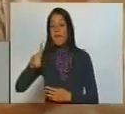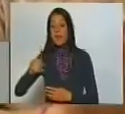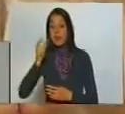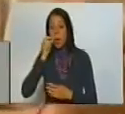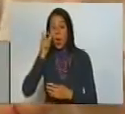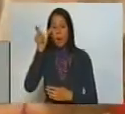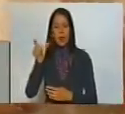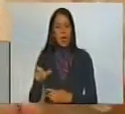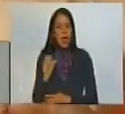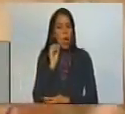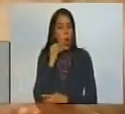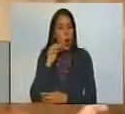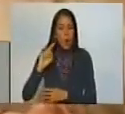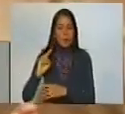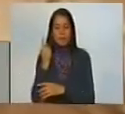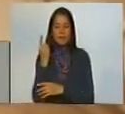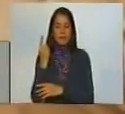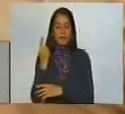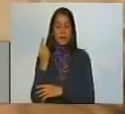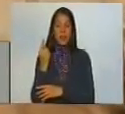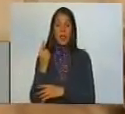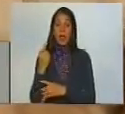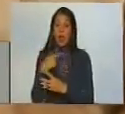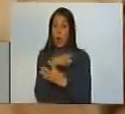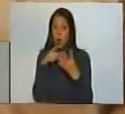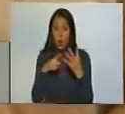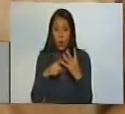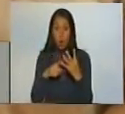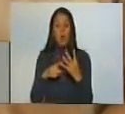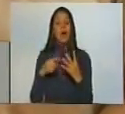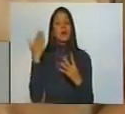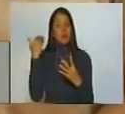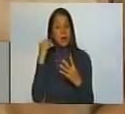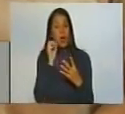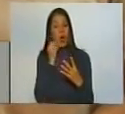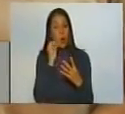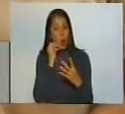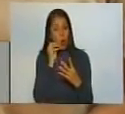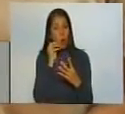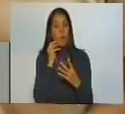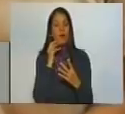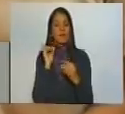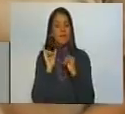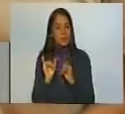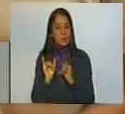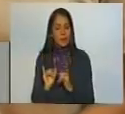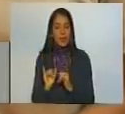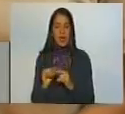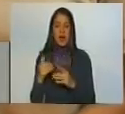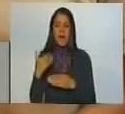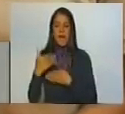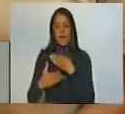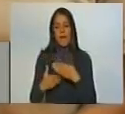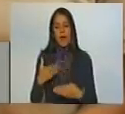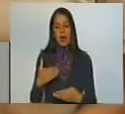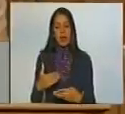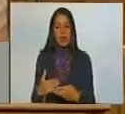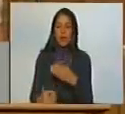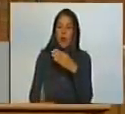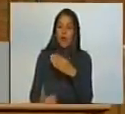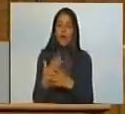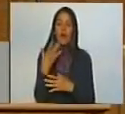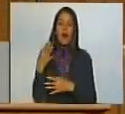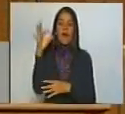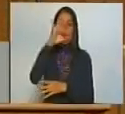Nacional Constituyente. Estos compañeros vienen de la gran generación OVE, una generación que fundó la